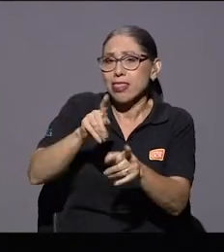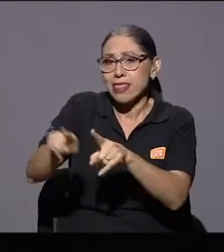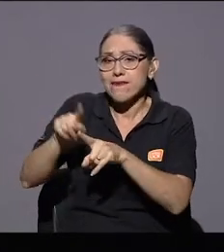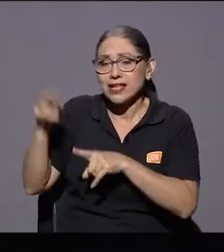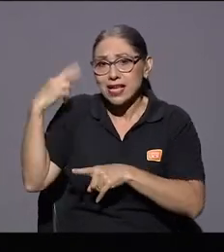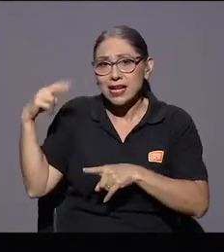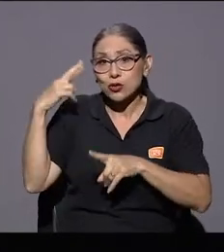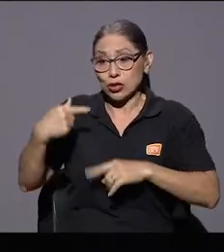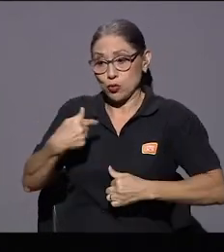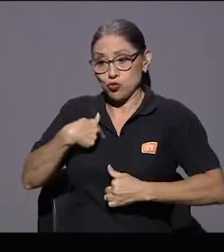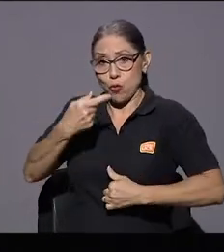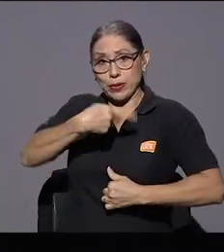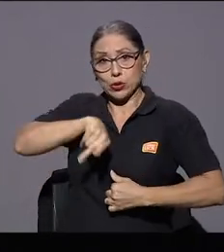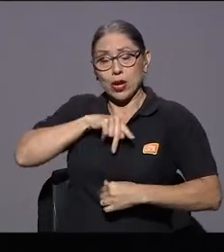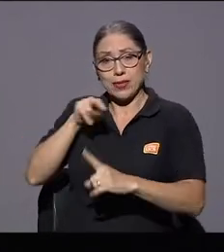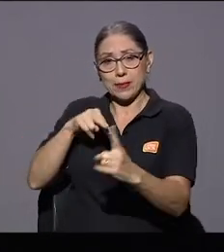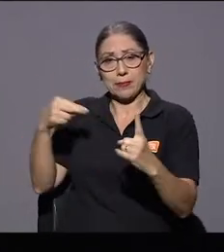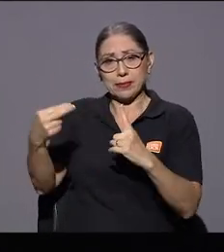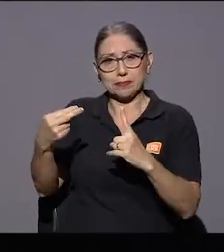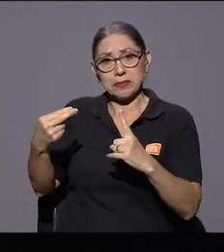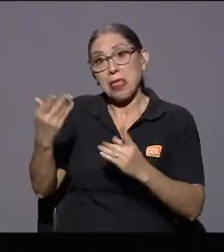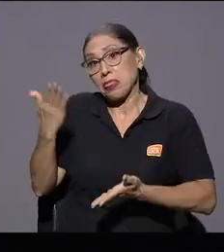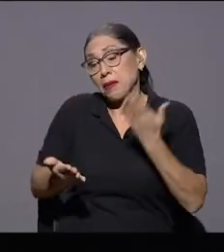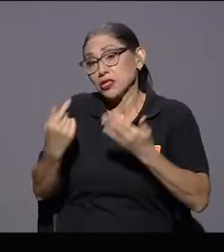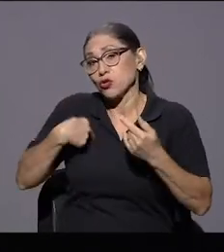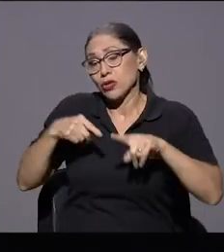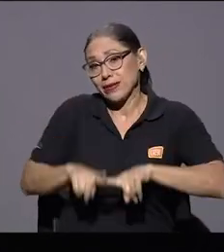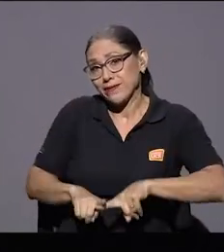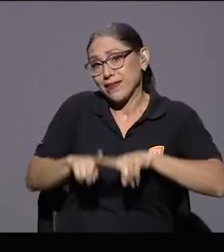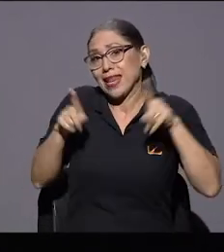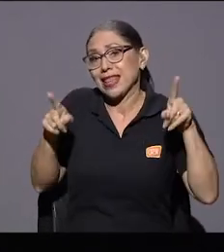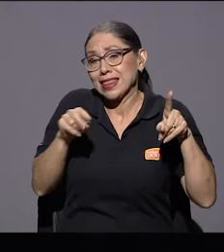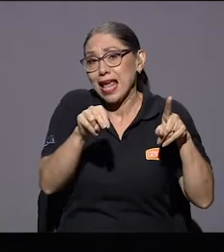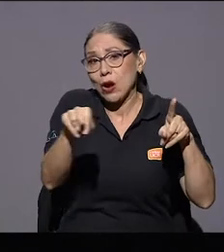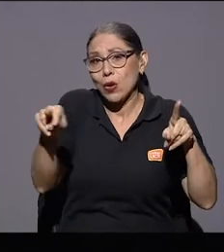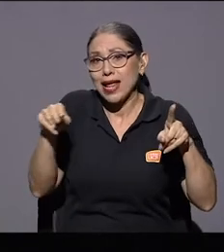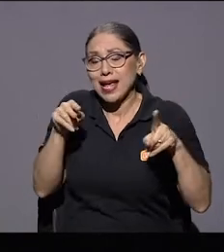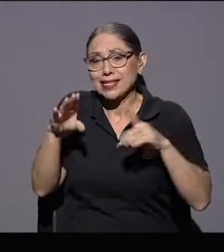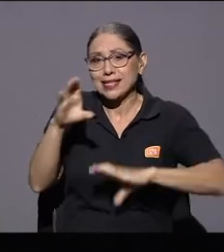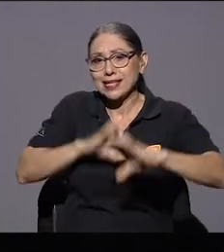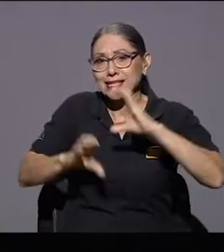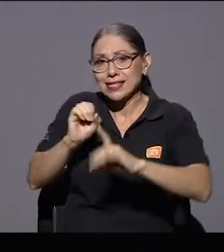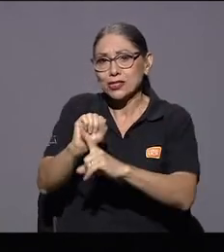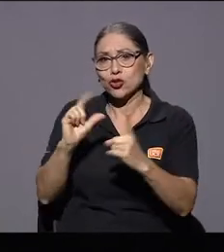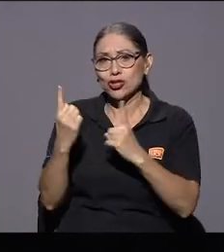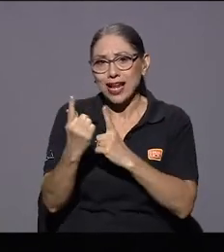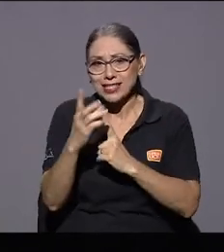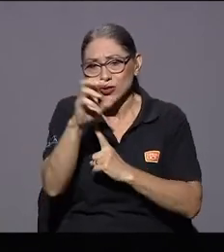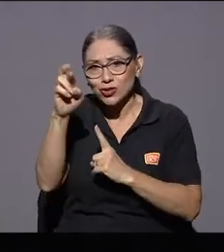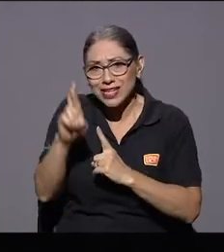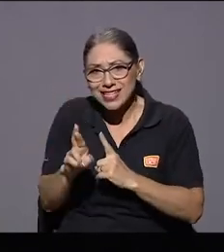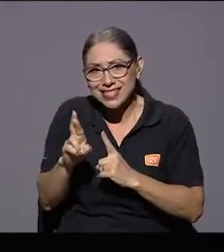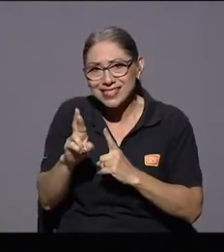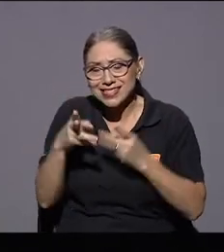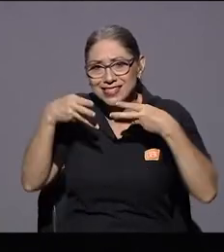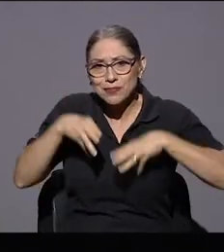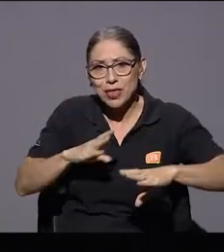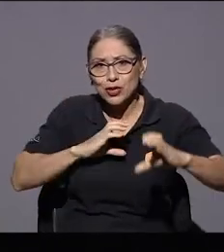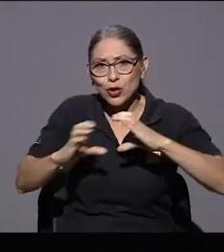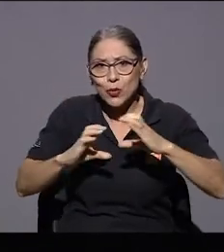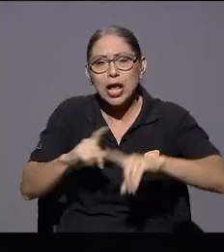perspectiva, en lo que probablemente discrepo de muchos de mis colegas de las ciencias sociales costarricenses y de los medios de